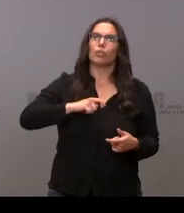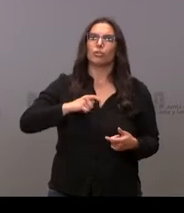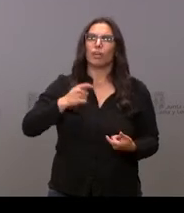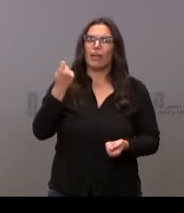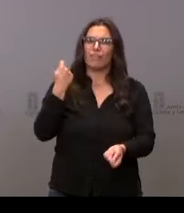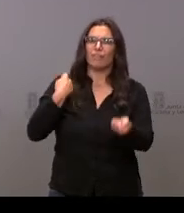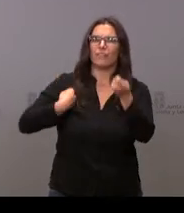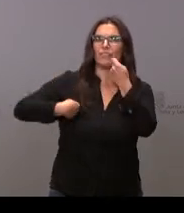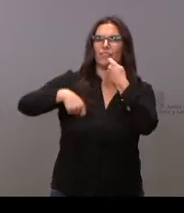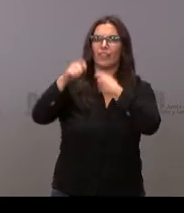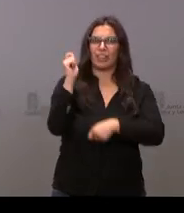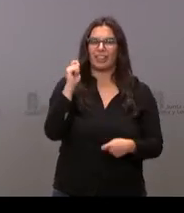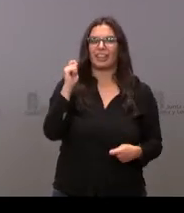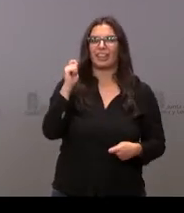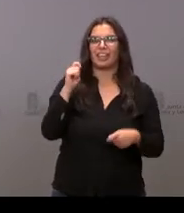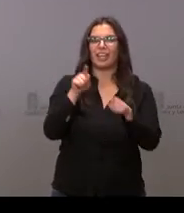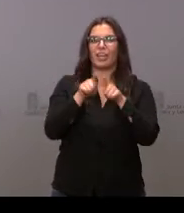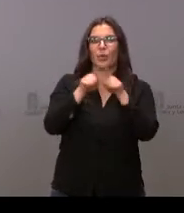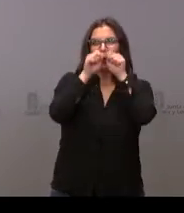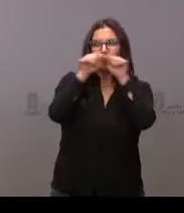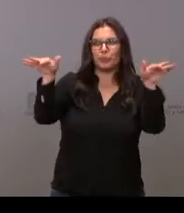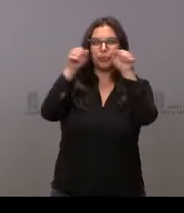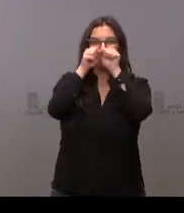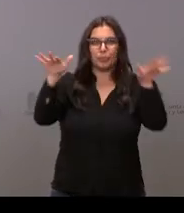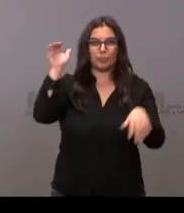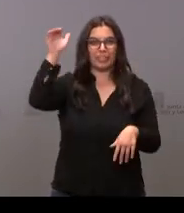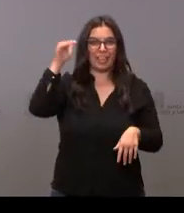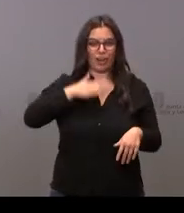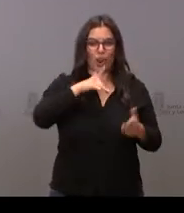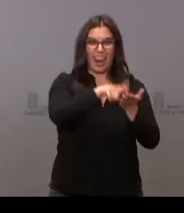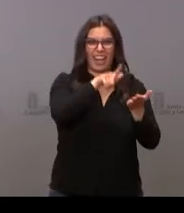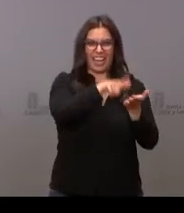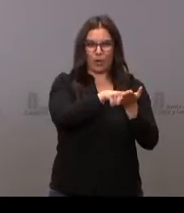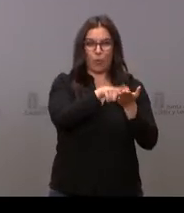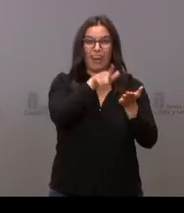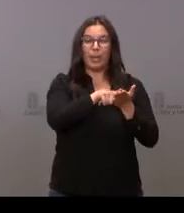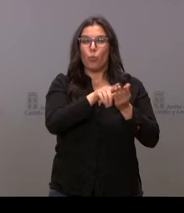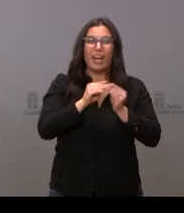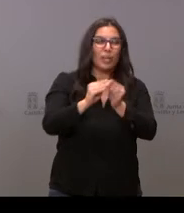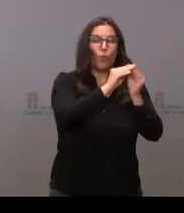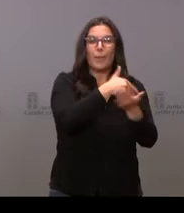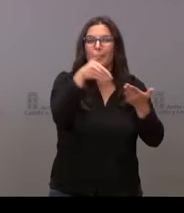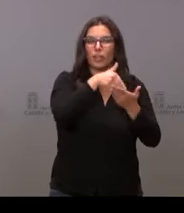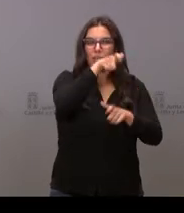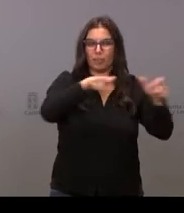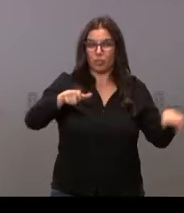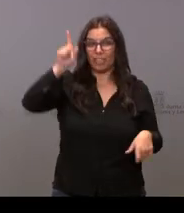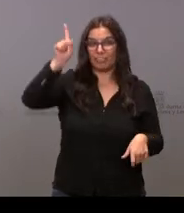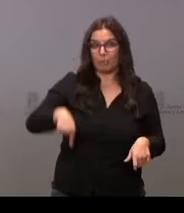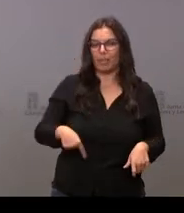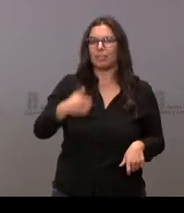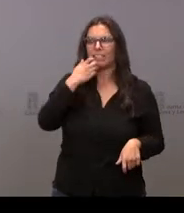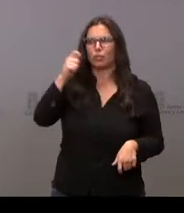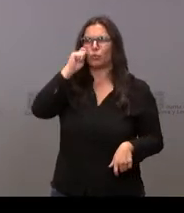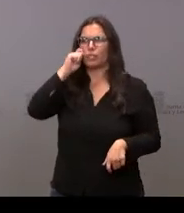de la lengua que nos une a millones de personas si somos un destino turístico con nombre propio que se